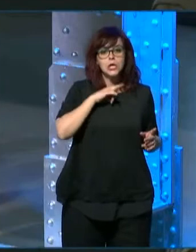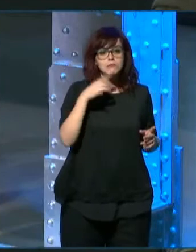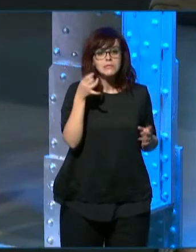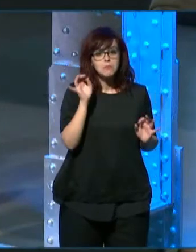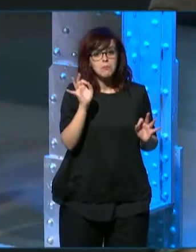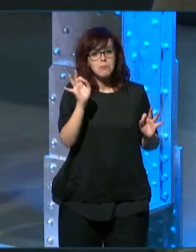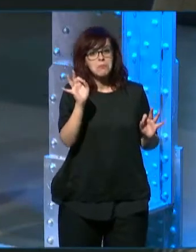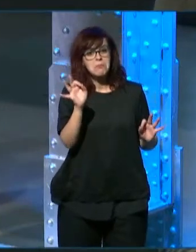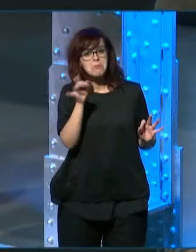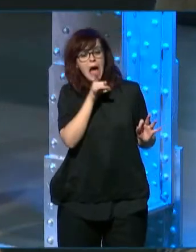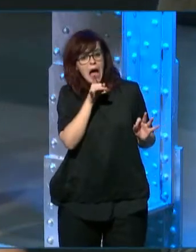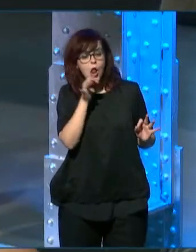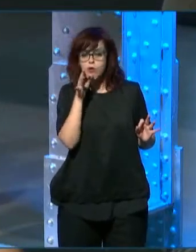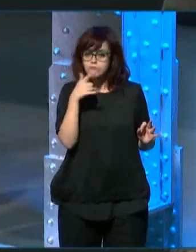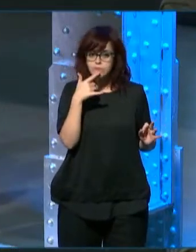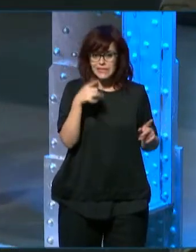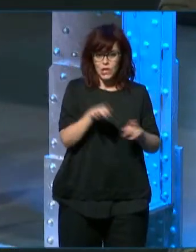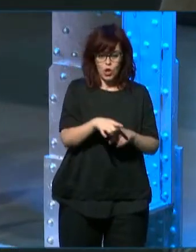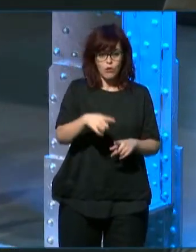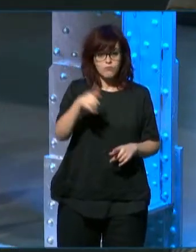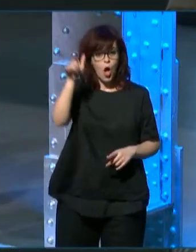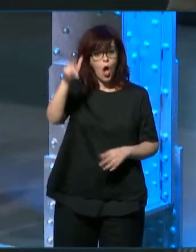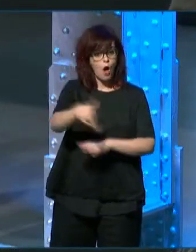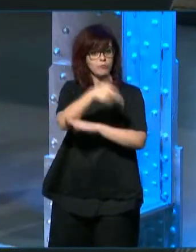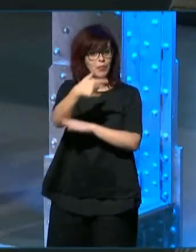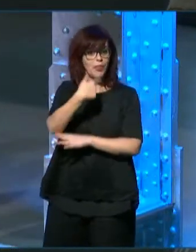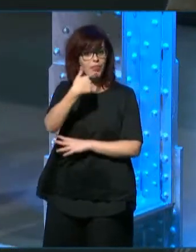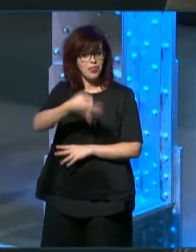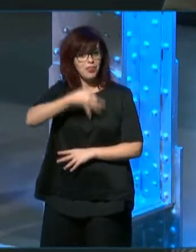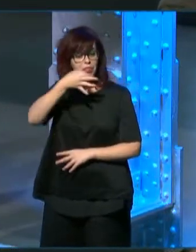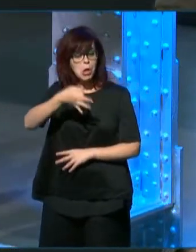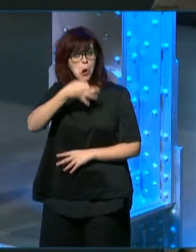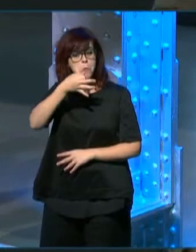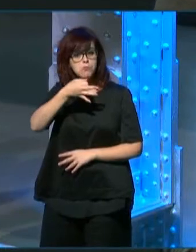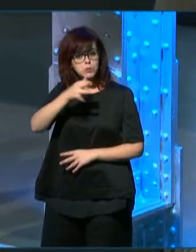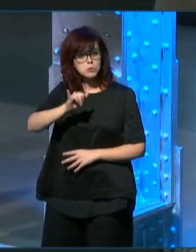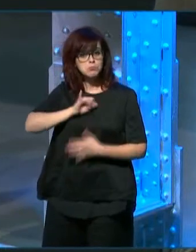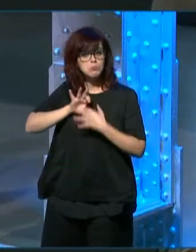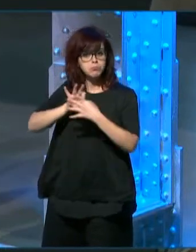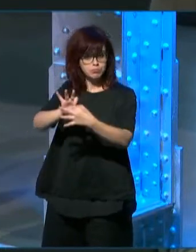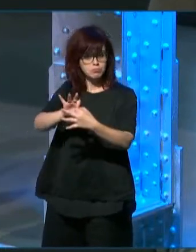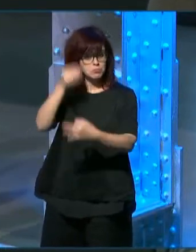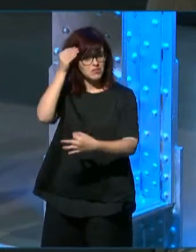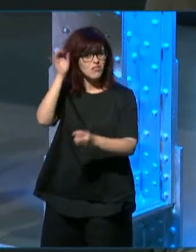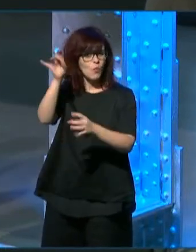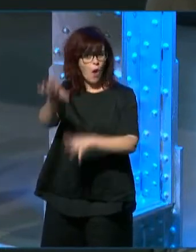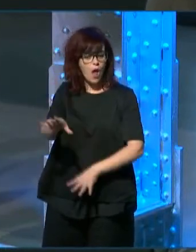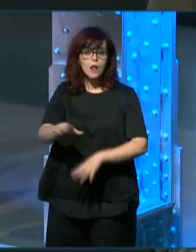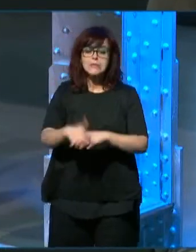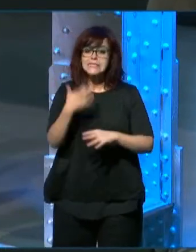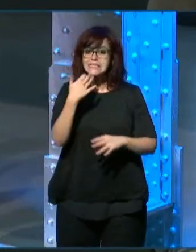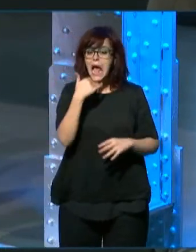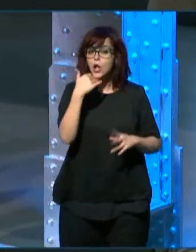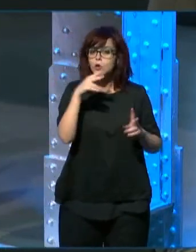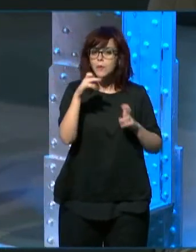mal y me siento identificada con lo que digo. Si tuviera que añadir alguna cosa más, probablemente hubiera metido una cuña